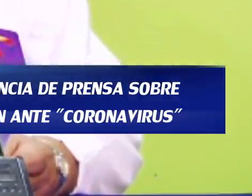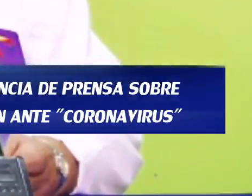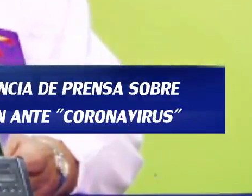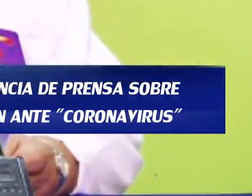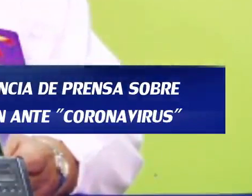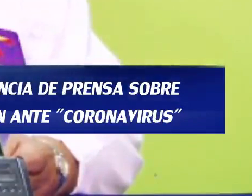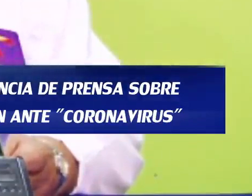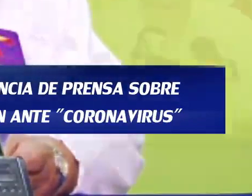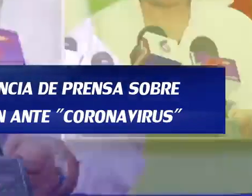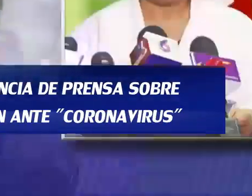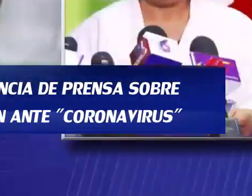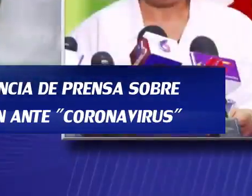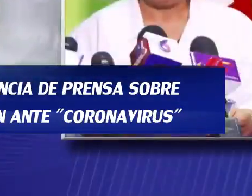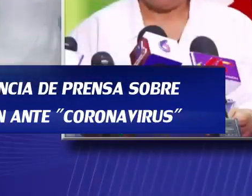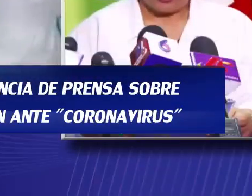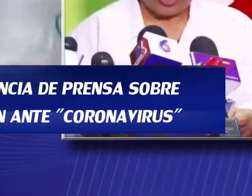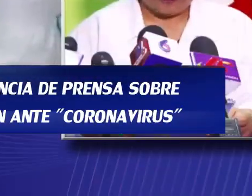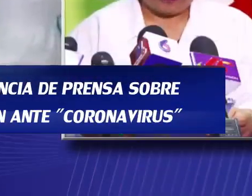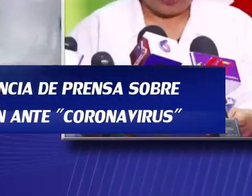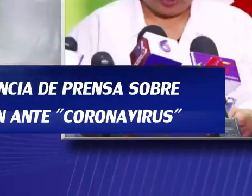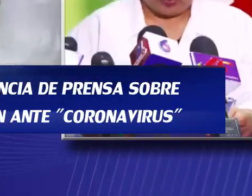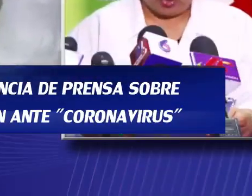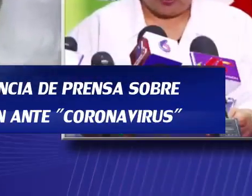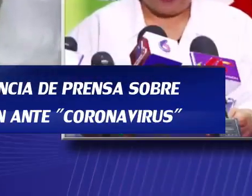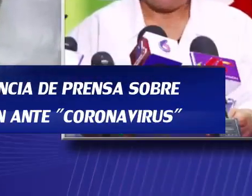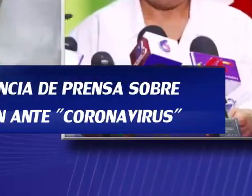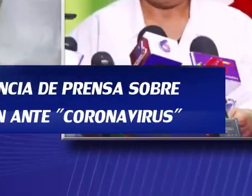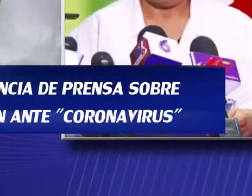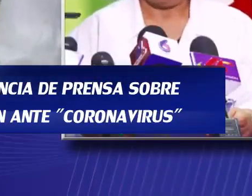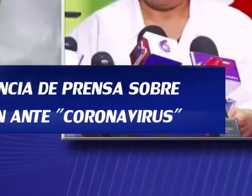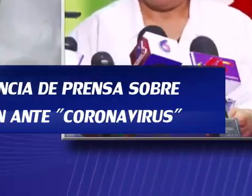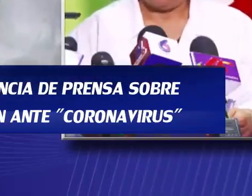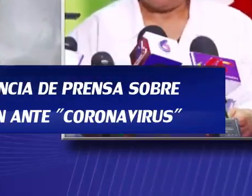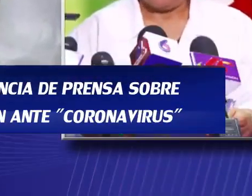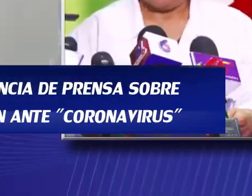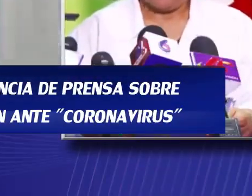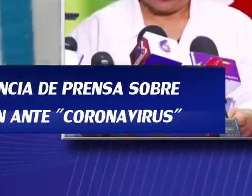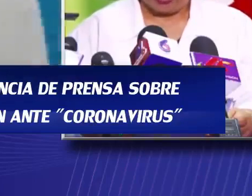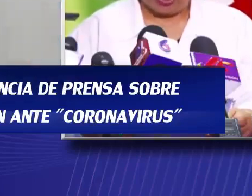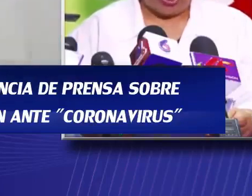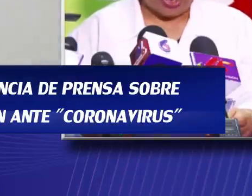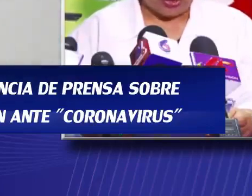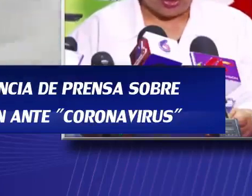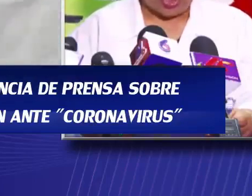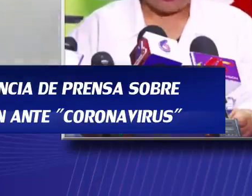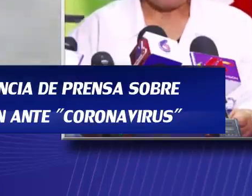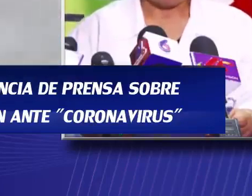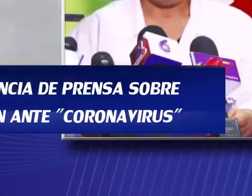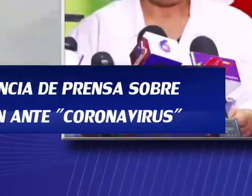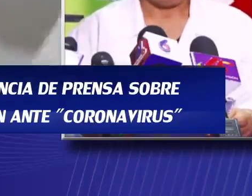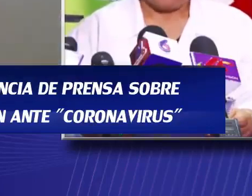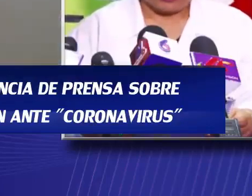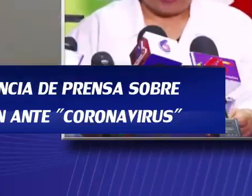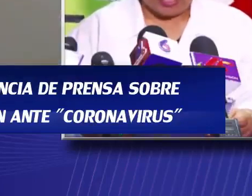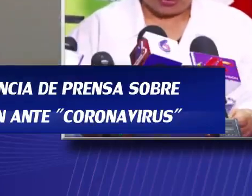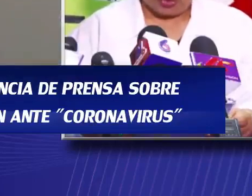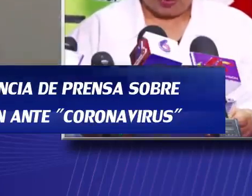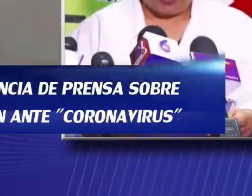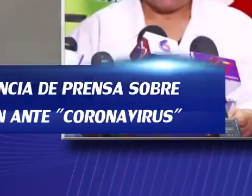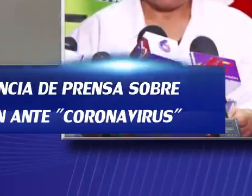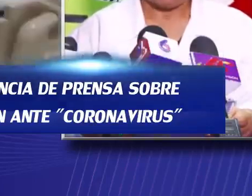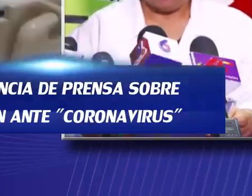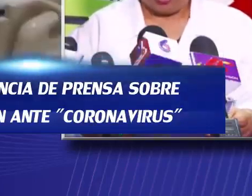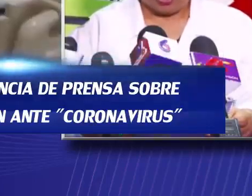para mantener una adecuada respuesta inmunológica, como cumplir con el esquema de vacunas en el caso de los niños y cumplir con el